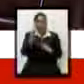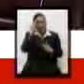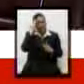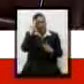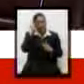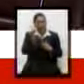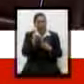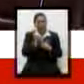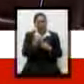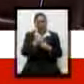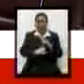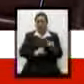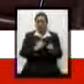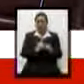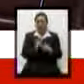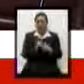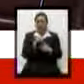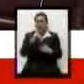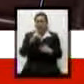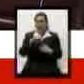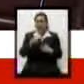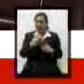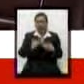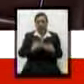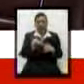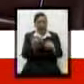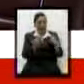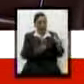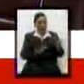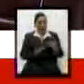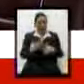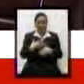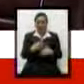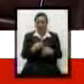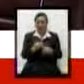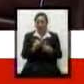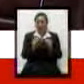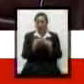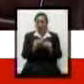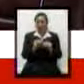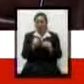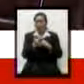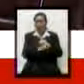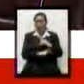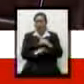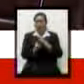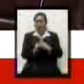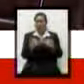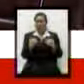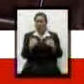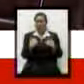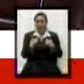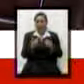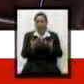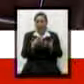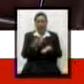en el ámbito internacional las decisiones de las empresas inversionistas interesadas en establecerse en otros países tienen como